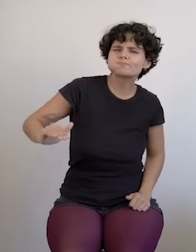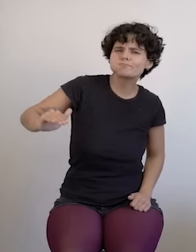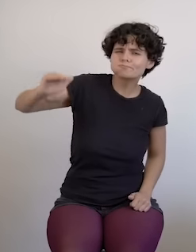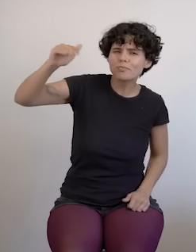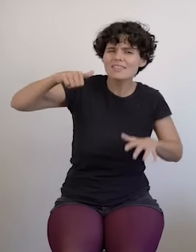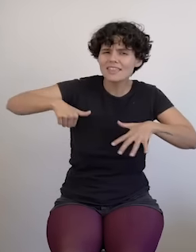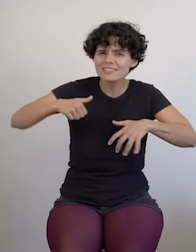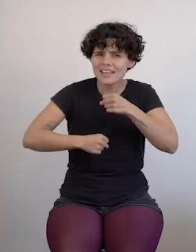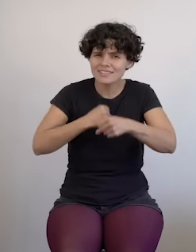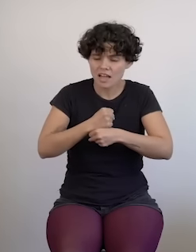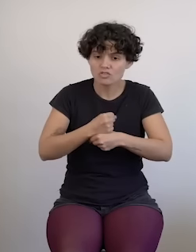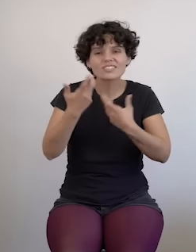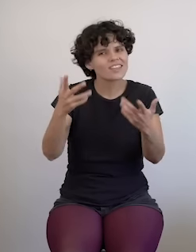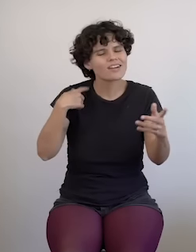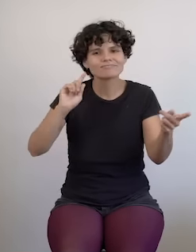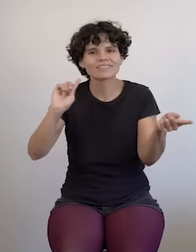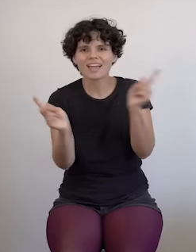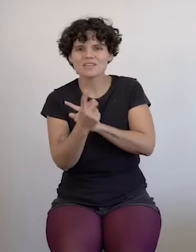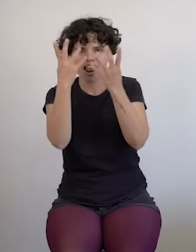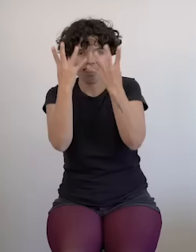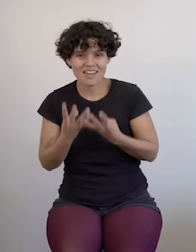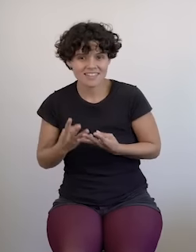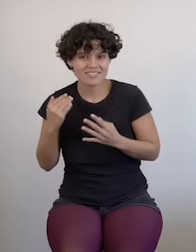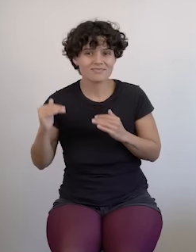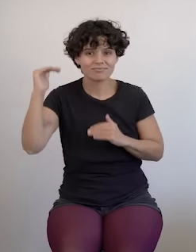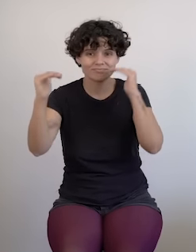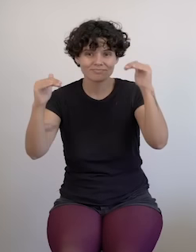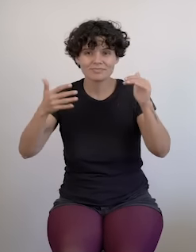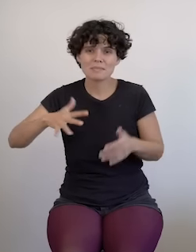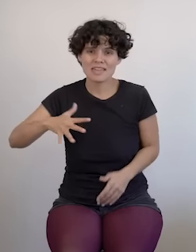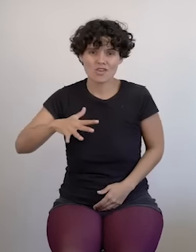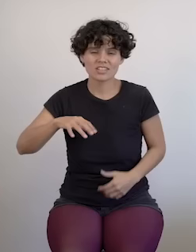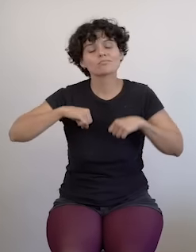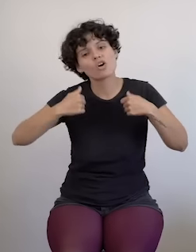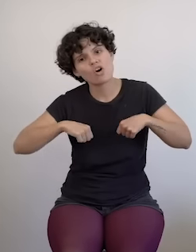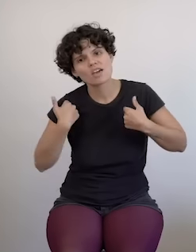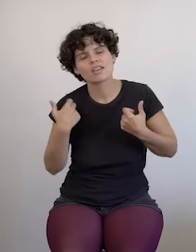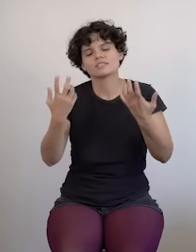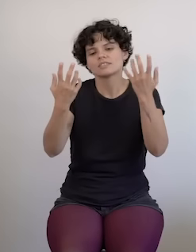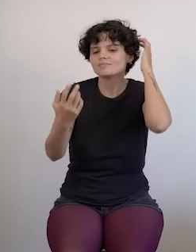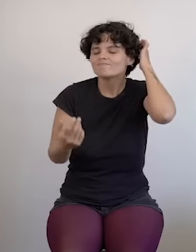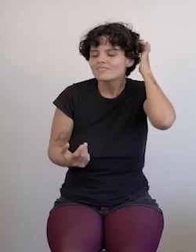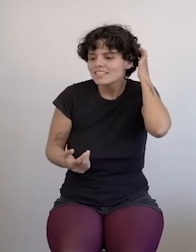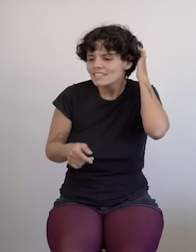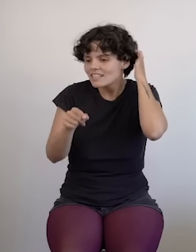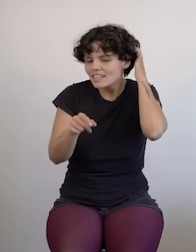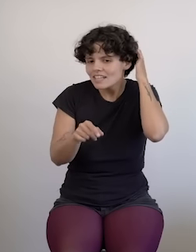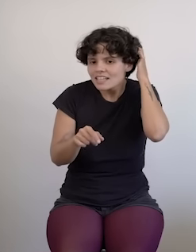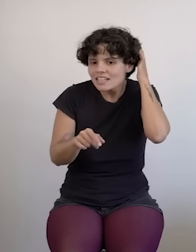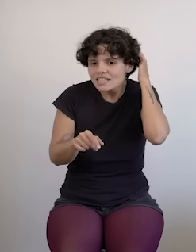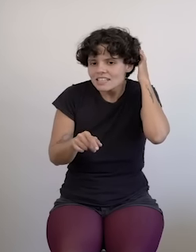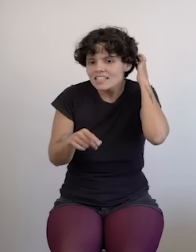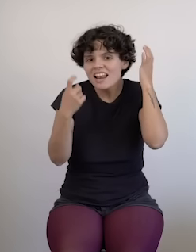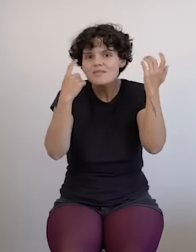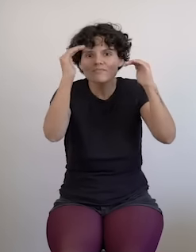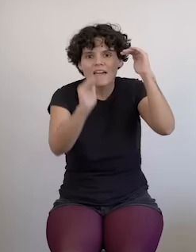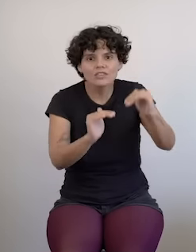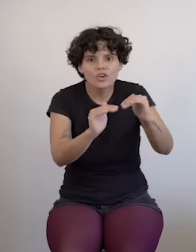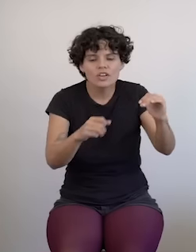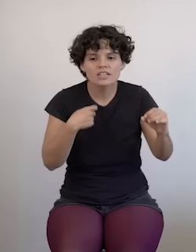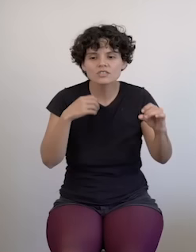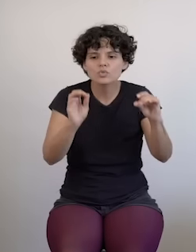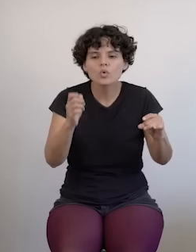Ahí tenías 16, ¿no? Sí, papito, justo. Porque ya estaba en la cárcel de mayor, en menores. Ahí yo empiezo a tomar todas las